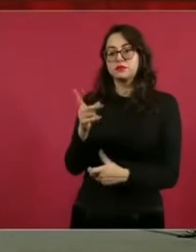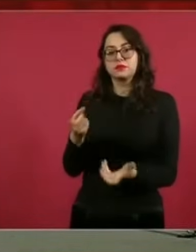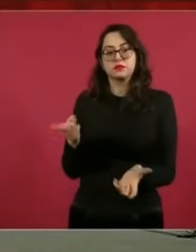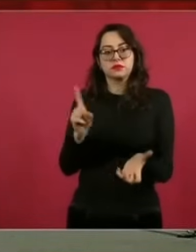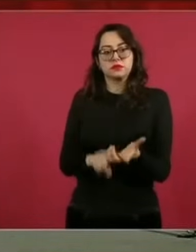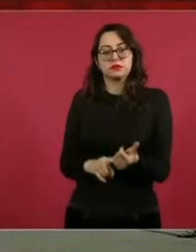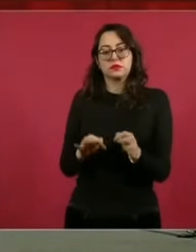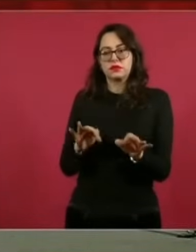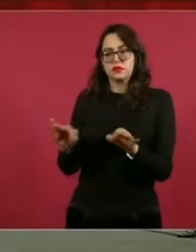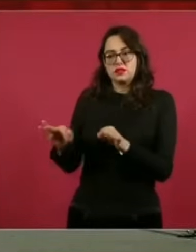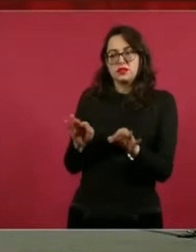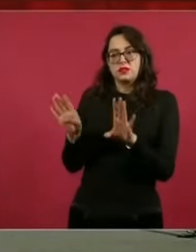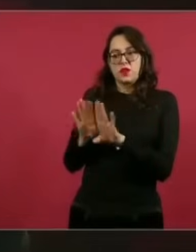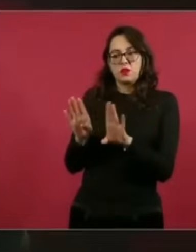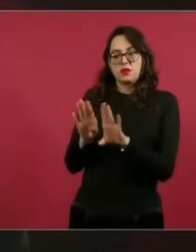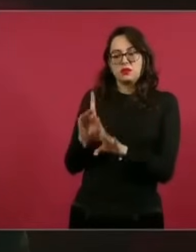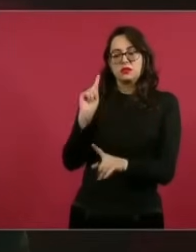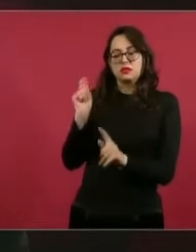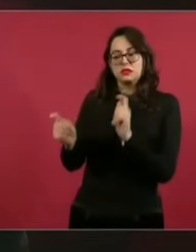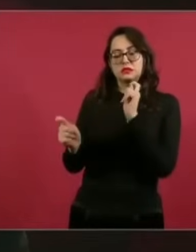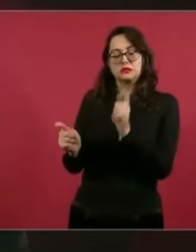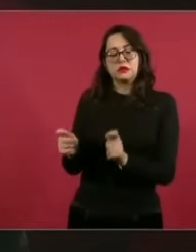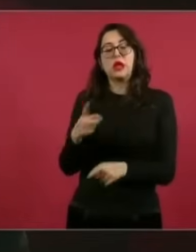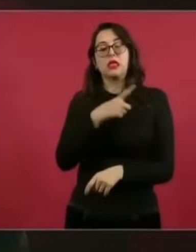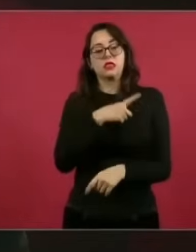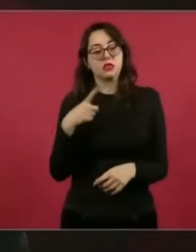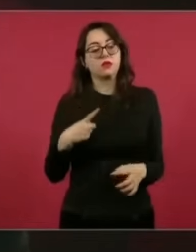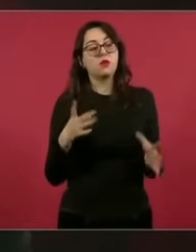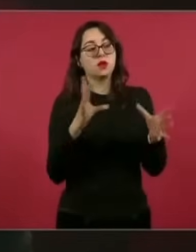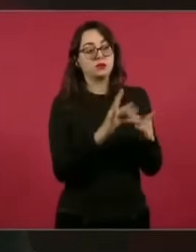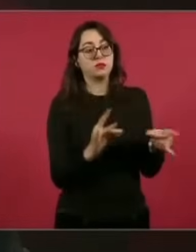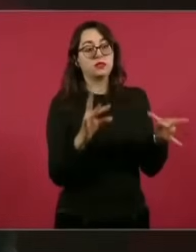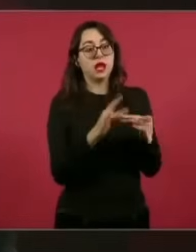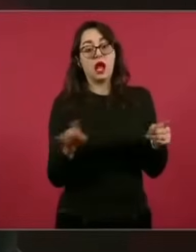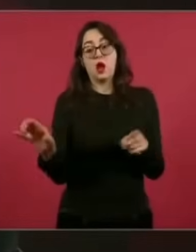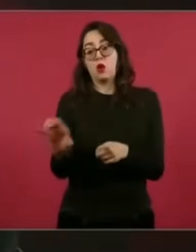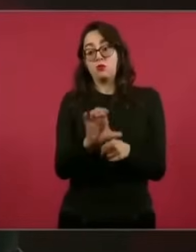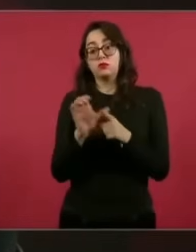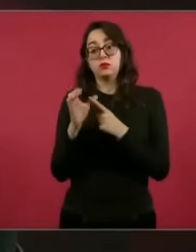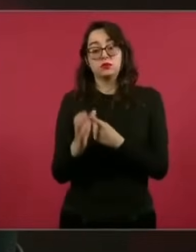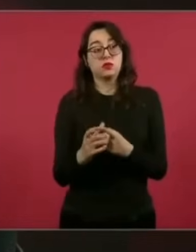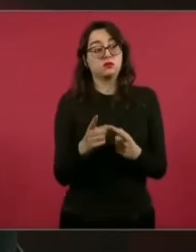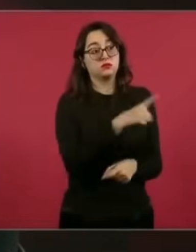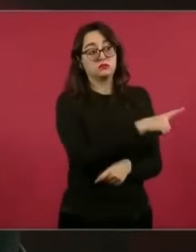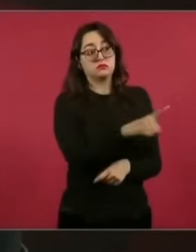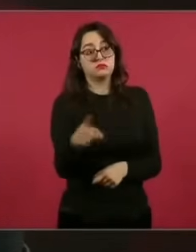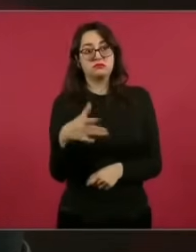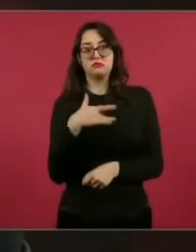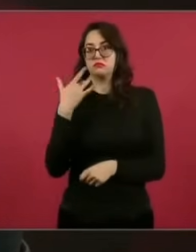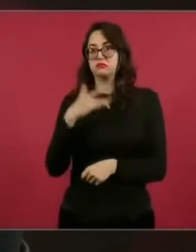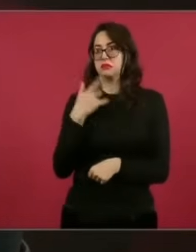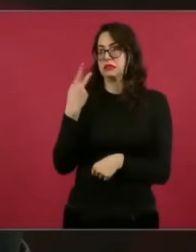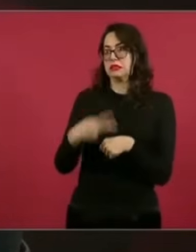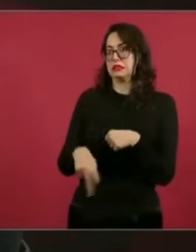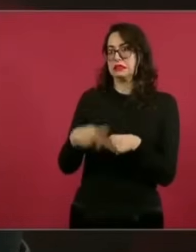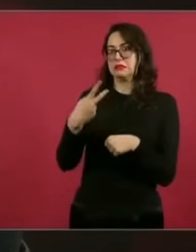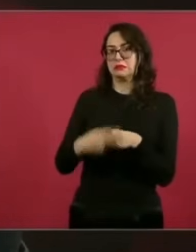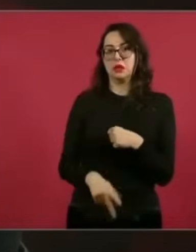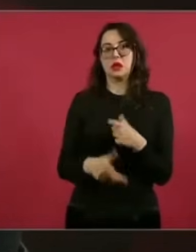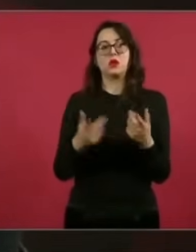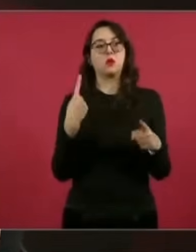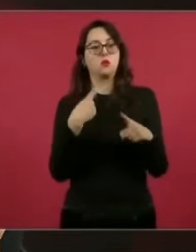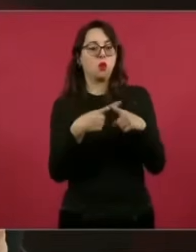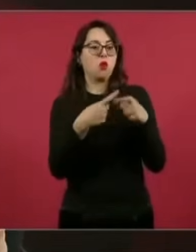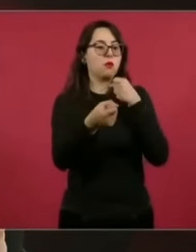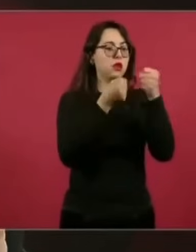trabajo de este instrumento, es un área que se encarga de proteger a las personas defensoras de derechos humanos y a los